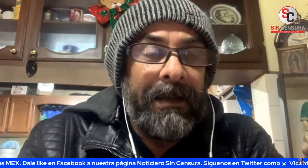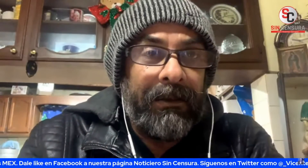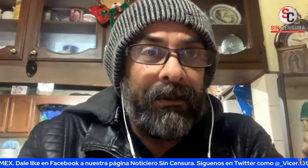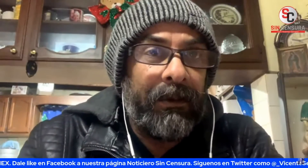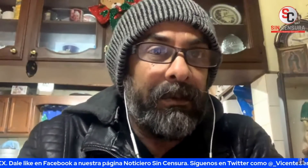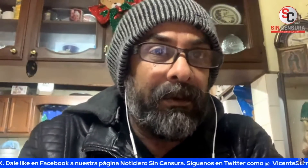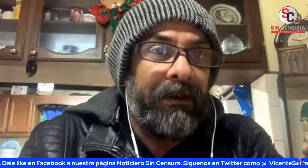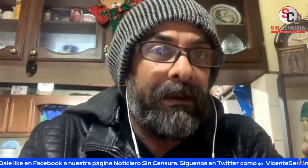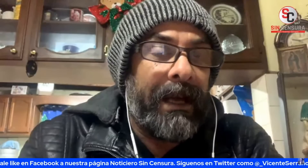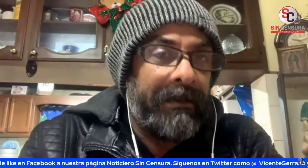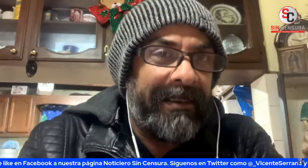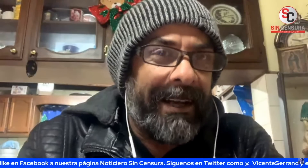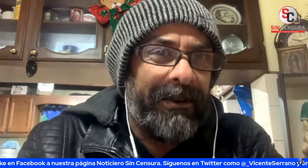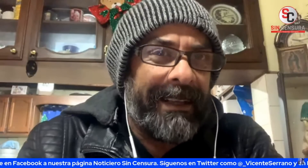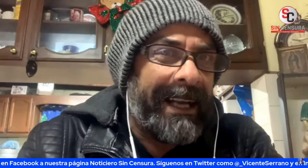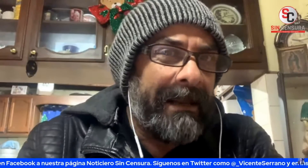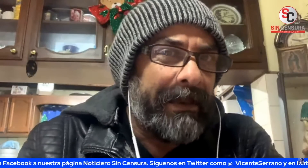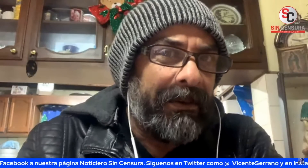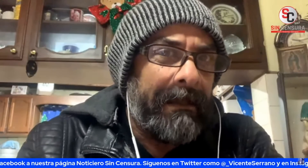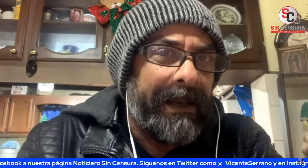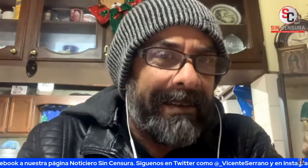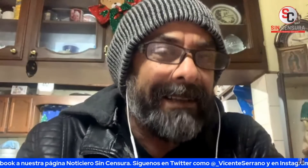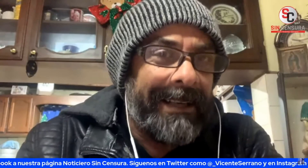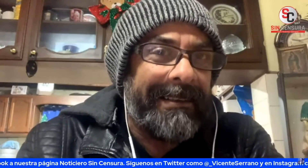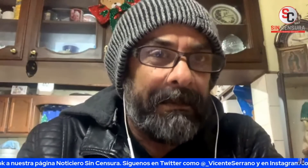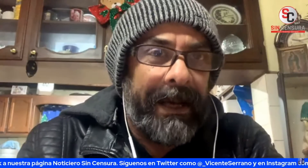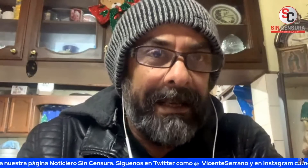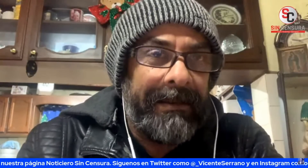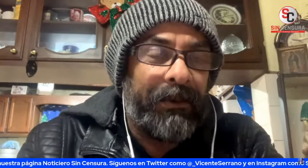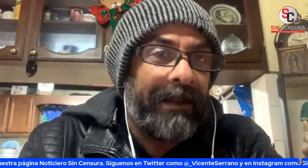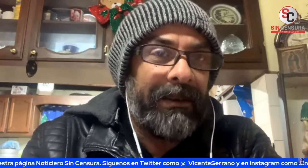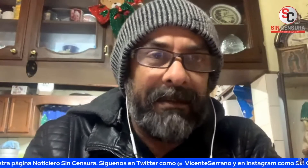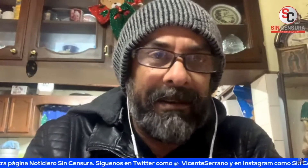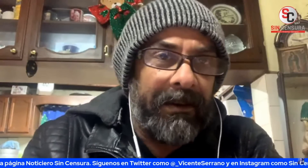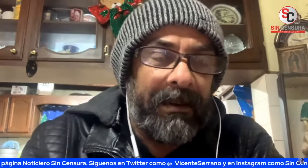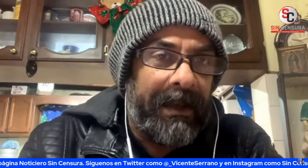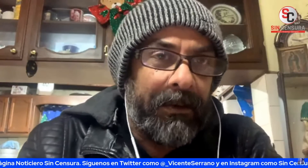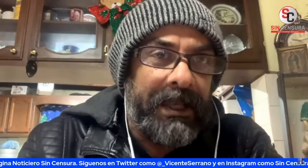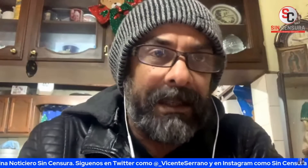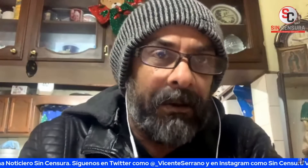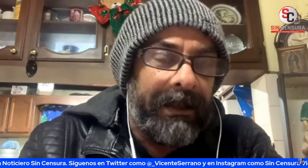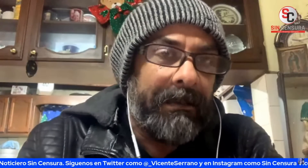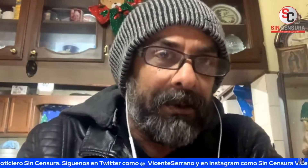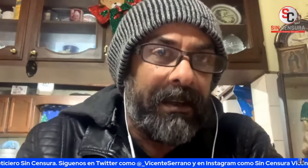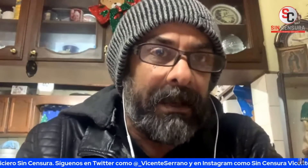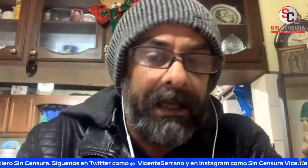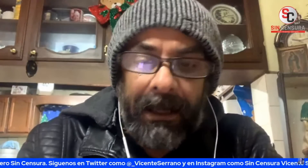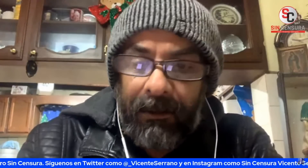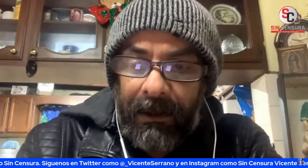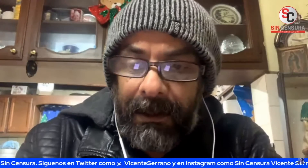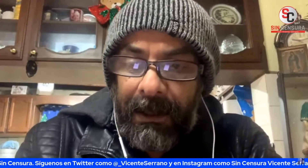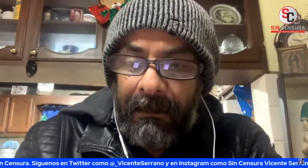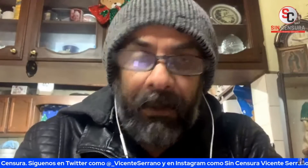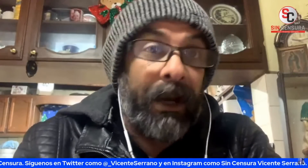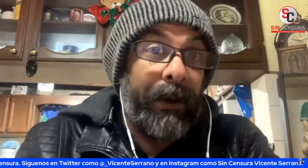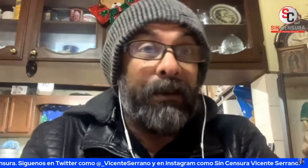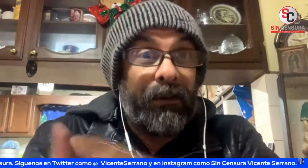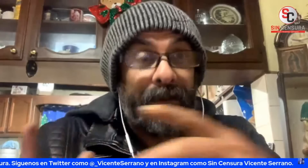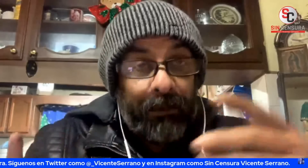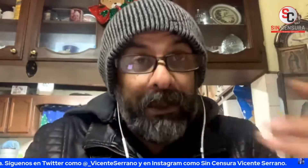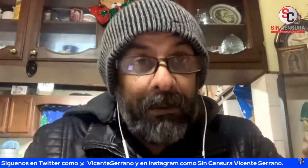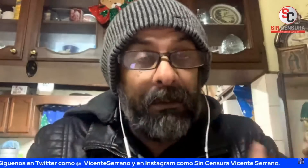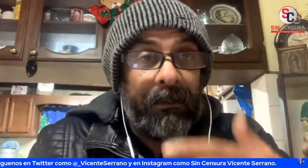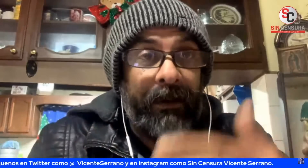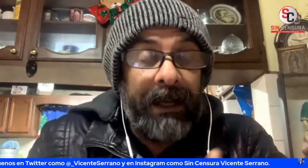decirlo, son adversarios de cada persona pensante en este país, o sea, son adversarios de más de 80, 90 millones de mexicanos, porque lo que